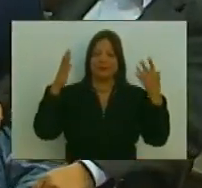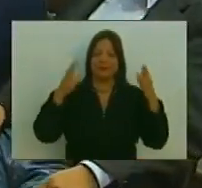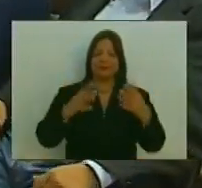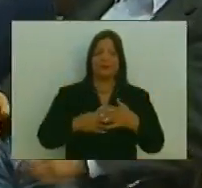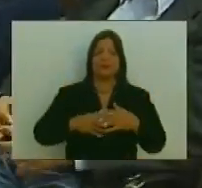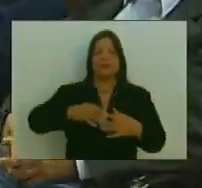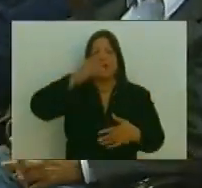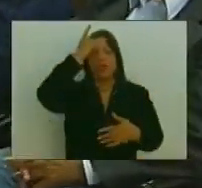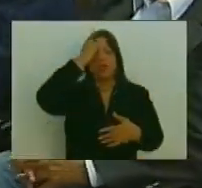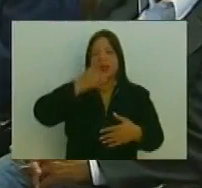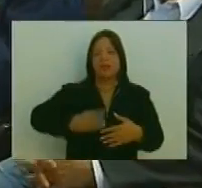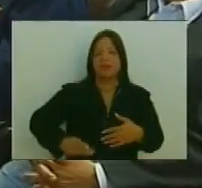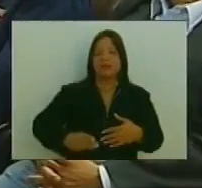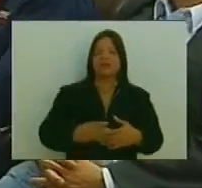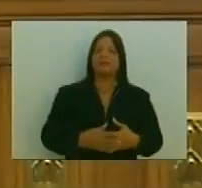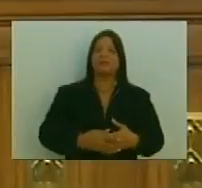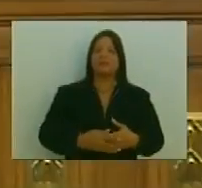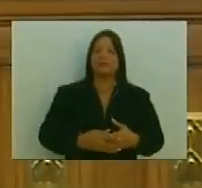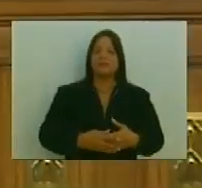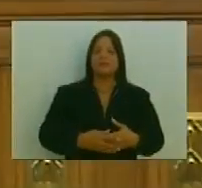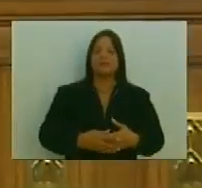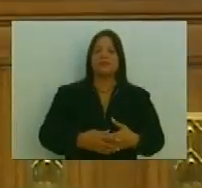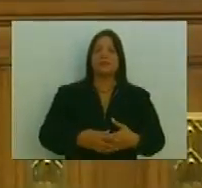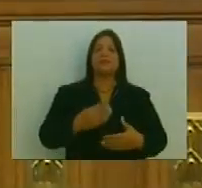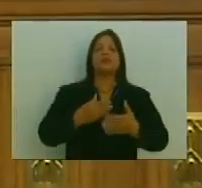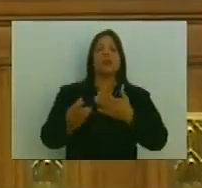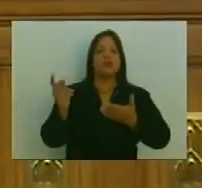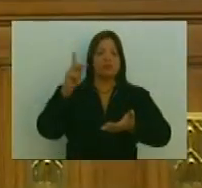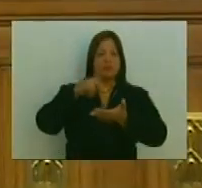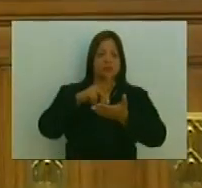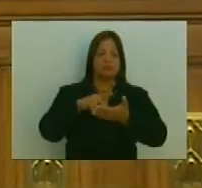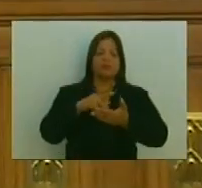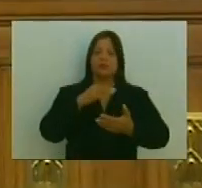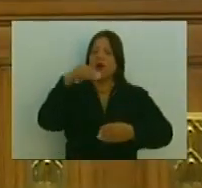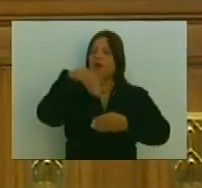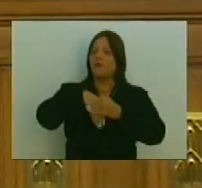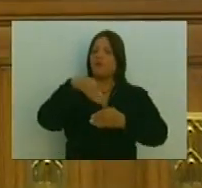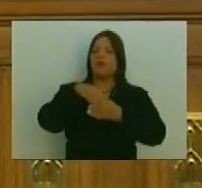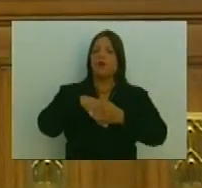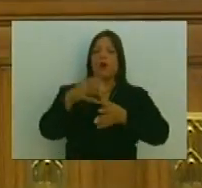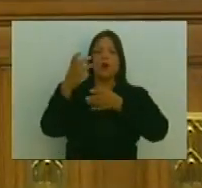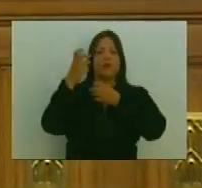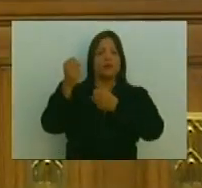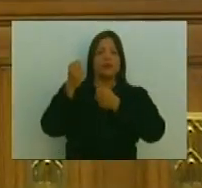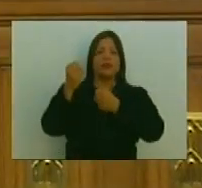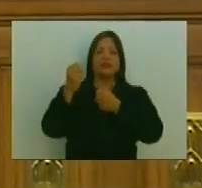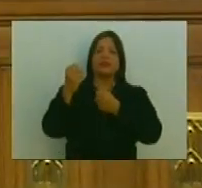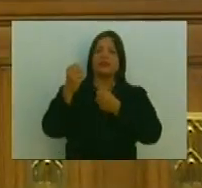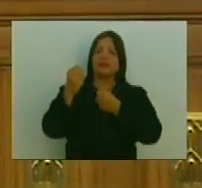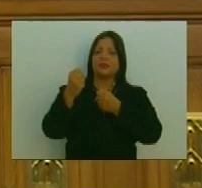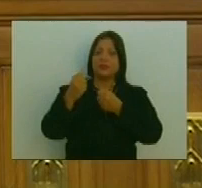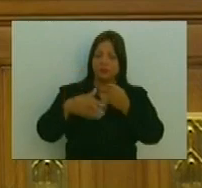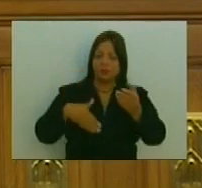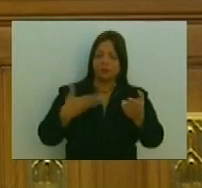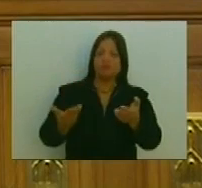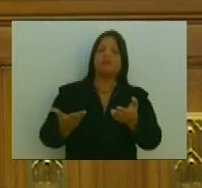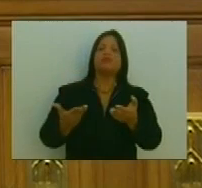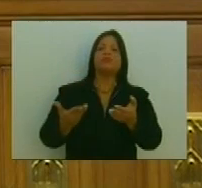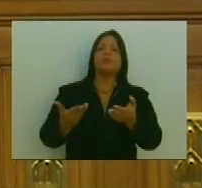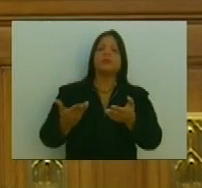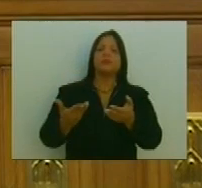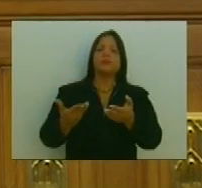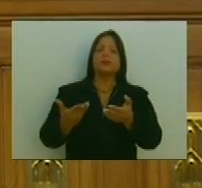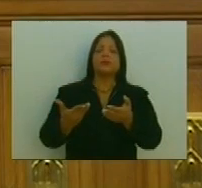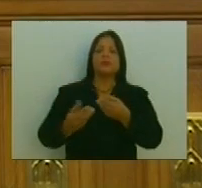con discapacidad que apostamos y dimos nuestro voto de confianza para que se pudiera establecer